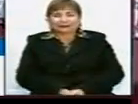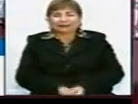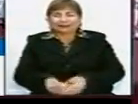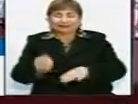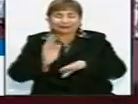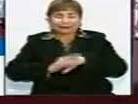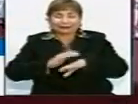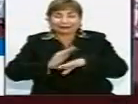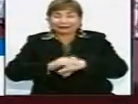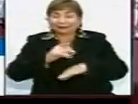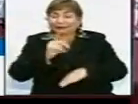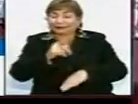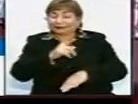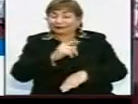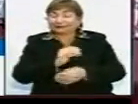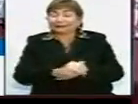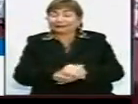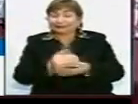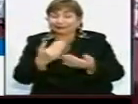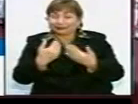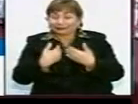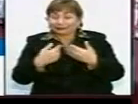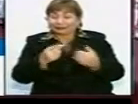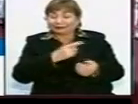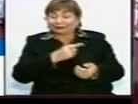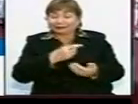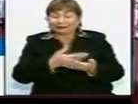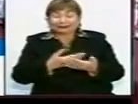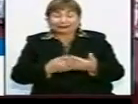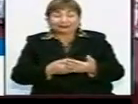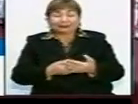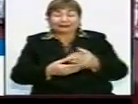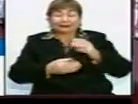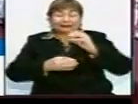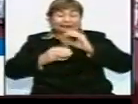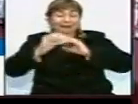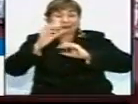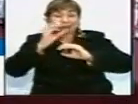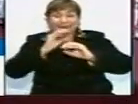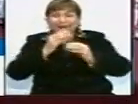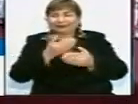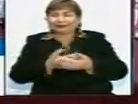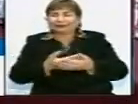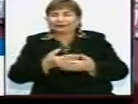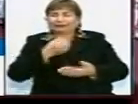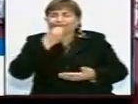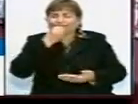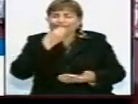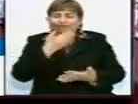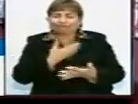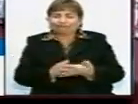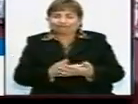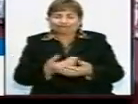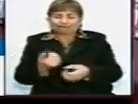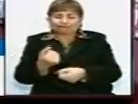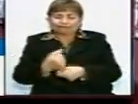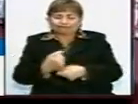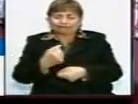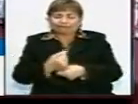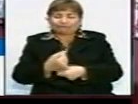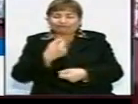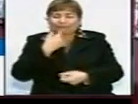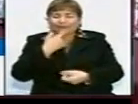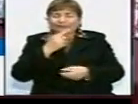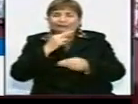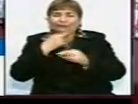esos riesgos que hay latentes que nos traslada a la comunidad científica es un muy buen trabajo que hacen es que nosotros